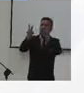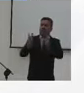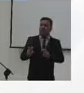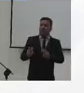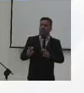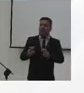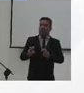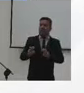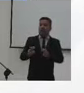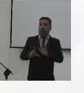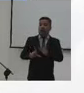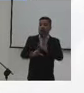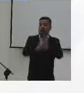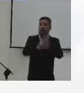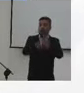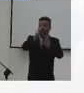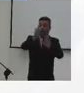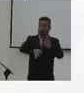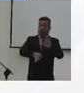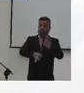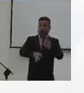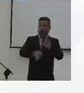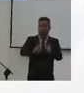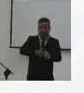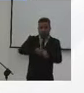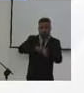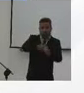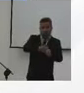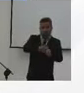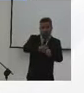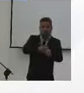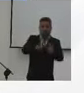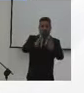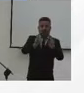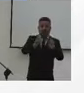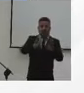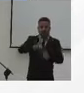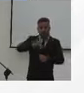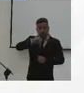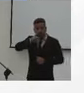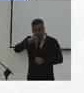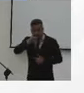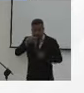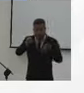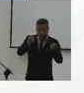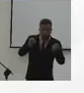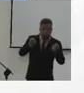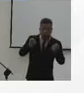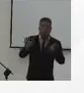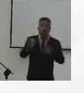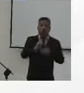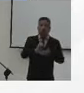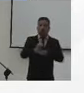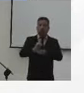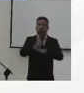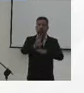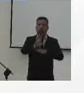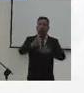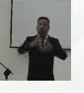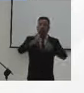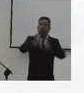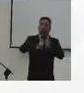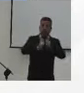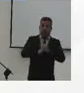que tiene que ver con la premisa de legalidad, el seguimiento que hacemos desde inspección, vigilancia y control a los